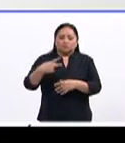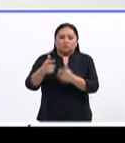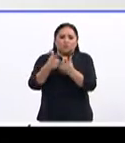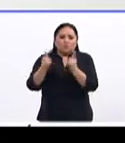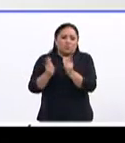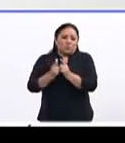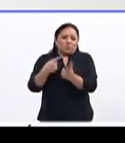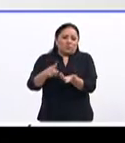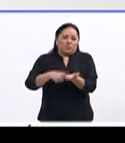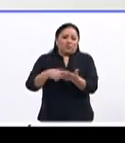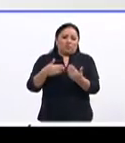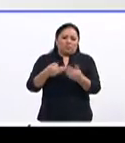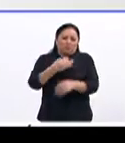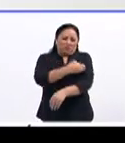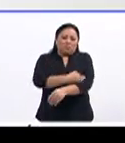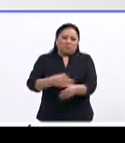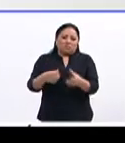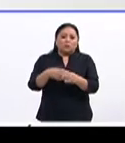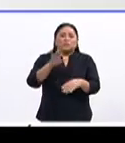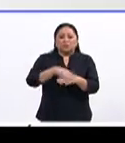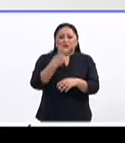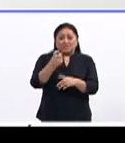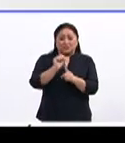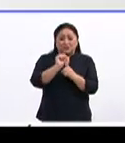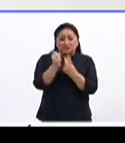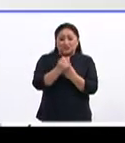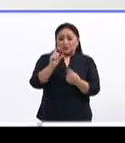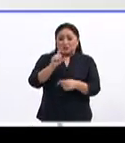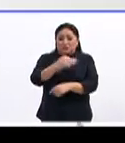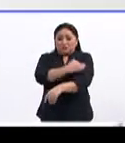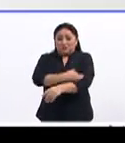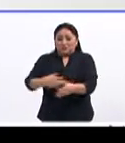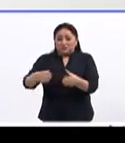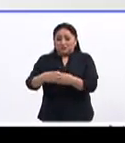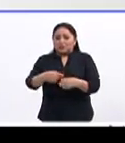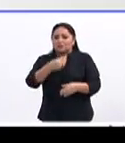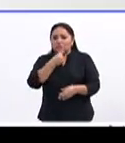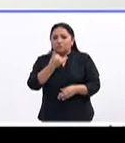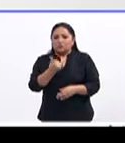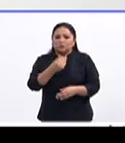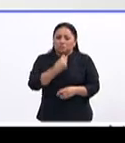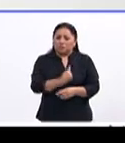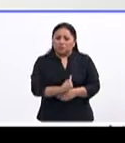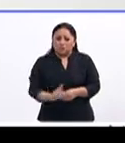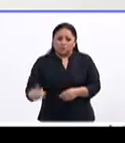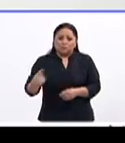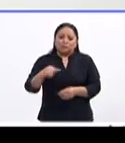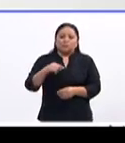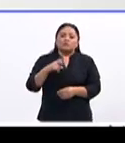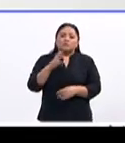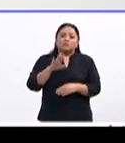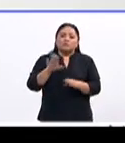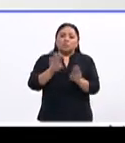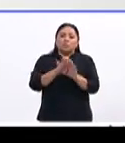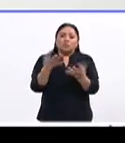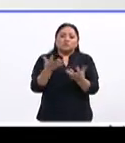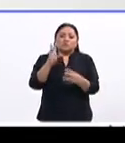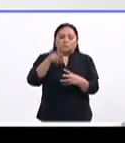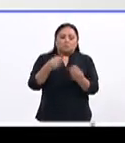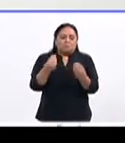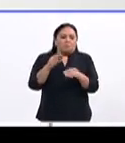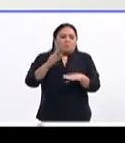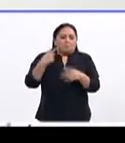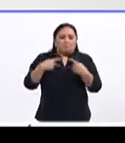grupo familiar. Entonces, esta situación de familias con niños y niños chiquitos hace muchísimo